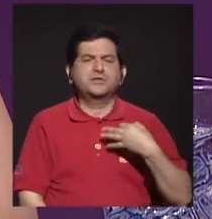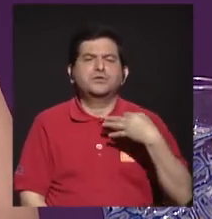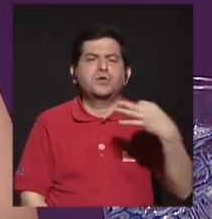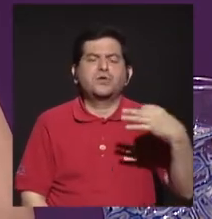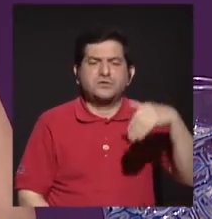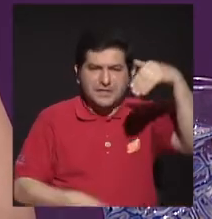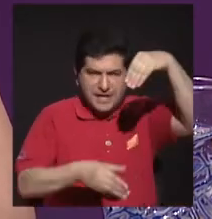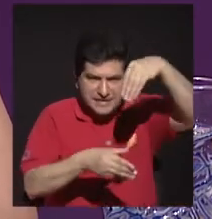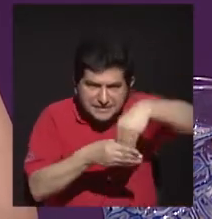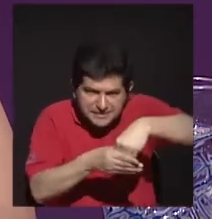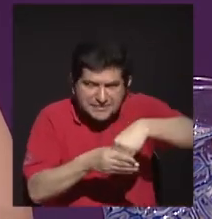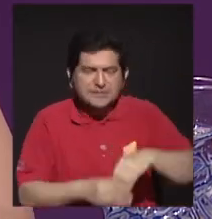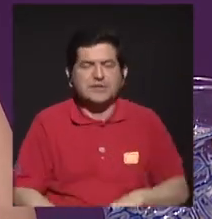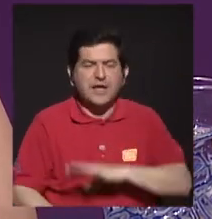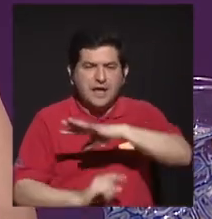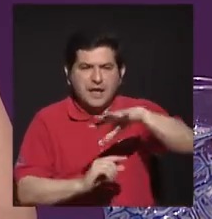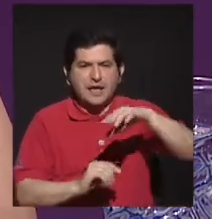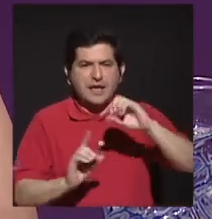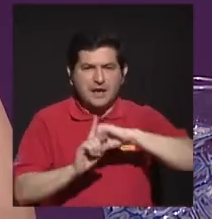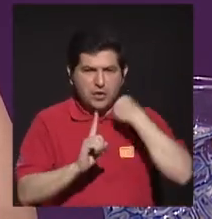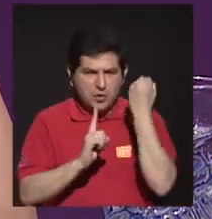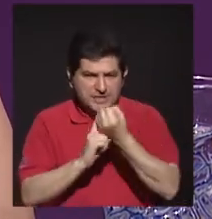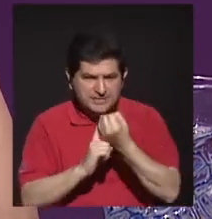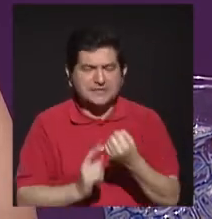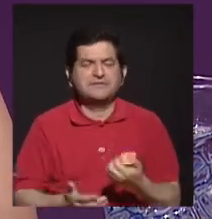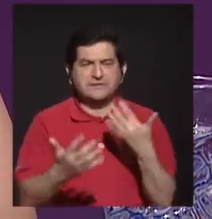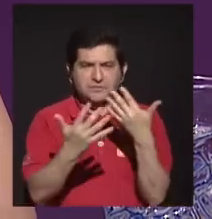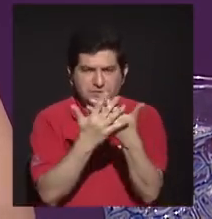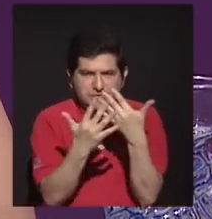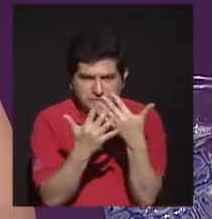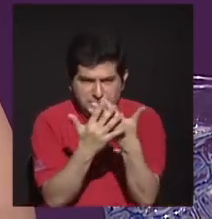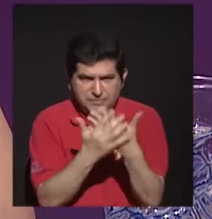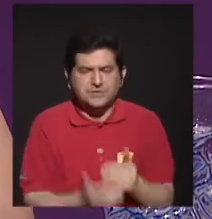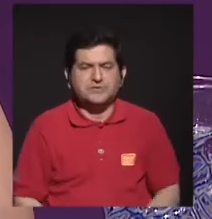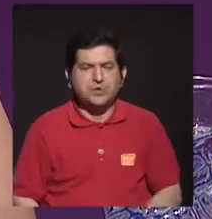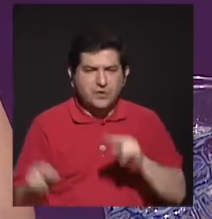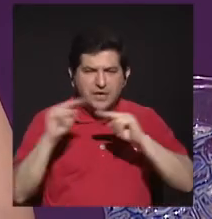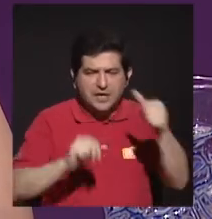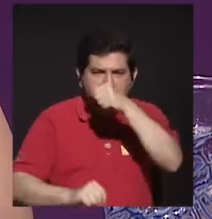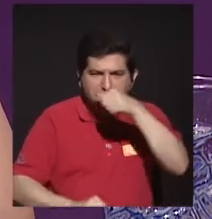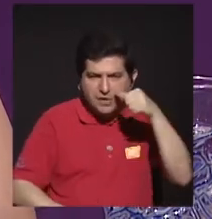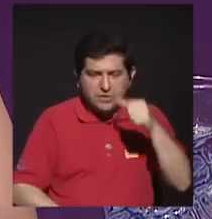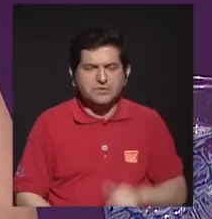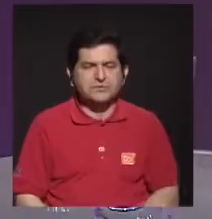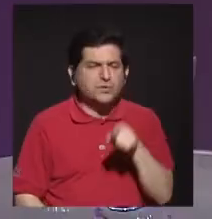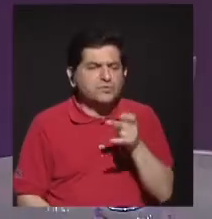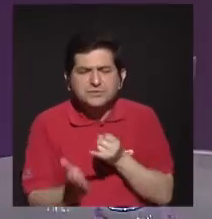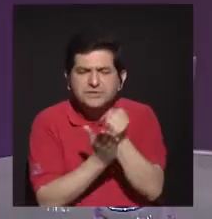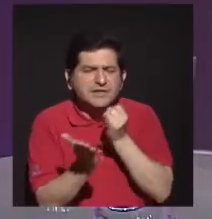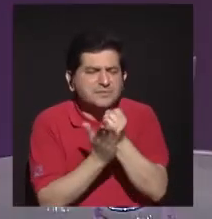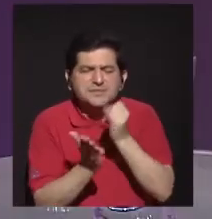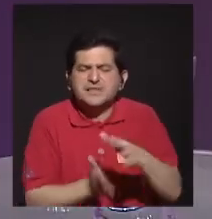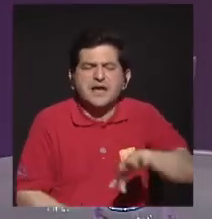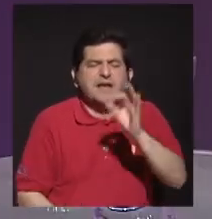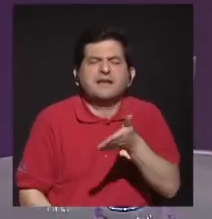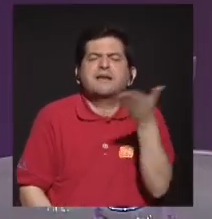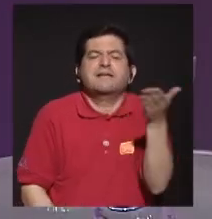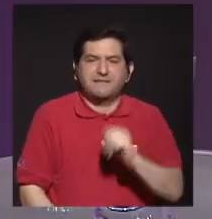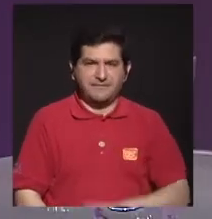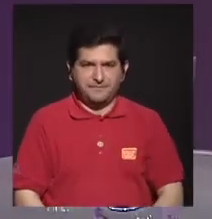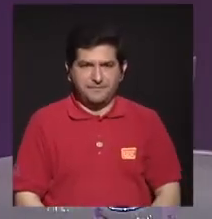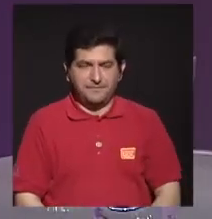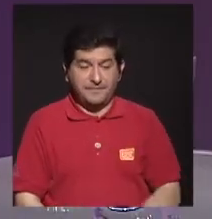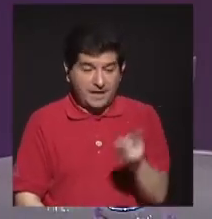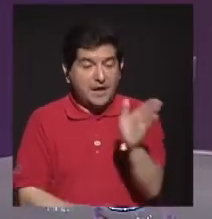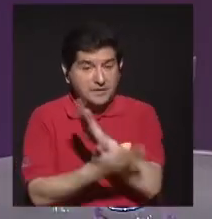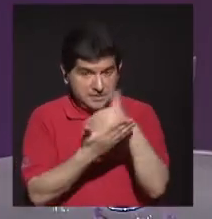en este contexto carcelario, las dinámicas de narcotráfico? Uh-huh. ¿Qué, uh-huh. ¿qué fue lo que hallaste en uh-huh. tu investigación? Bueno, esta parte bueno,